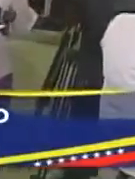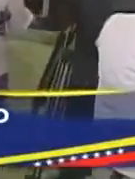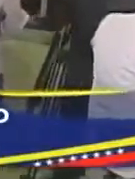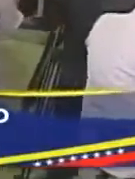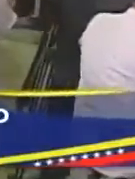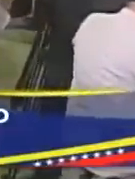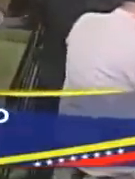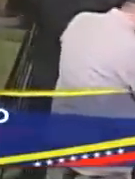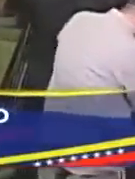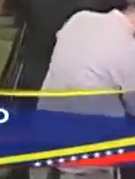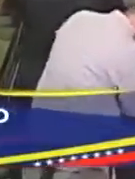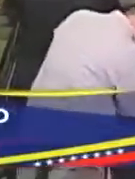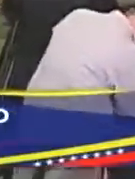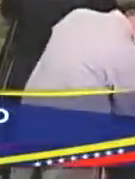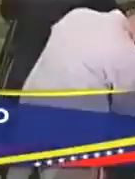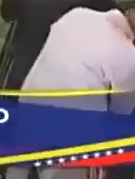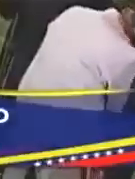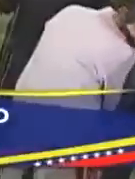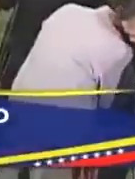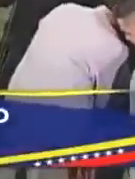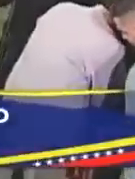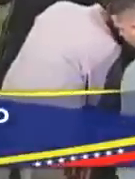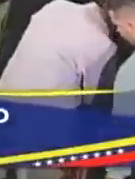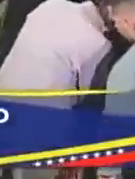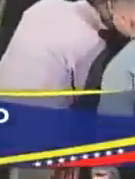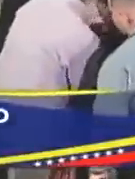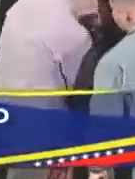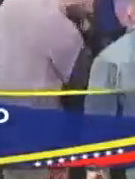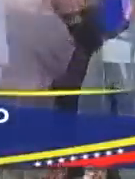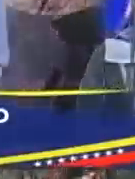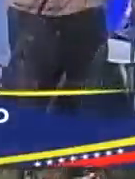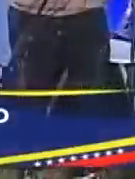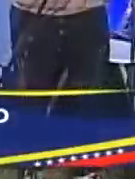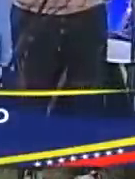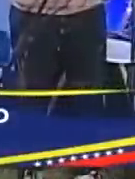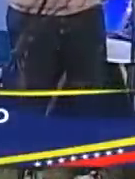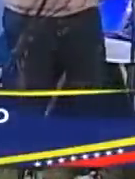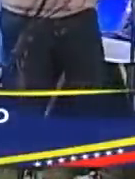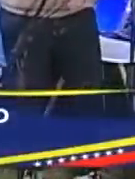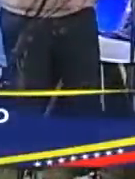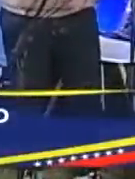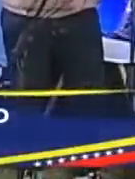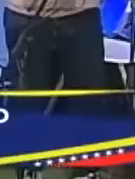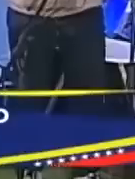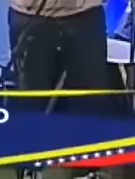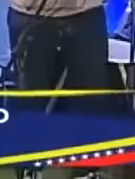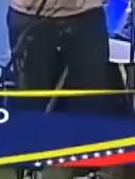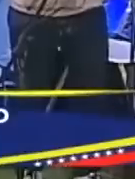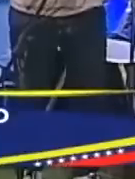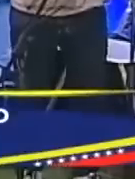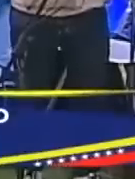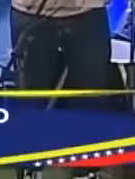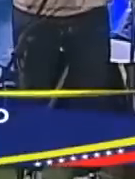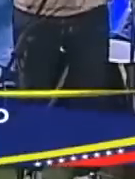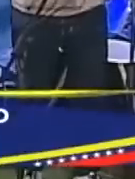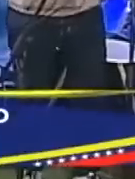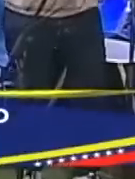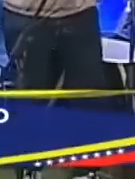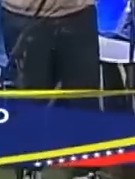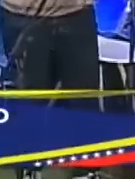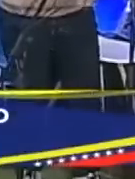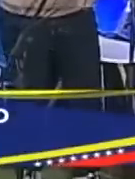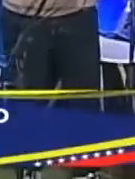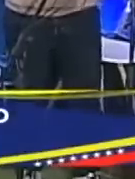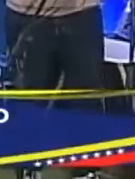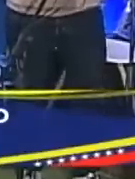al dejar caer su espada y también su pensamiento. Vámonos pa' allá, vamos a su encuentro. Vámonos pa'